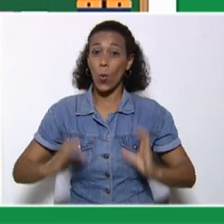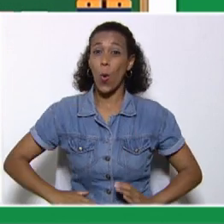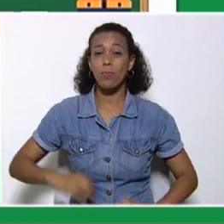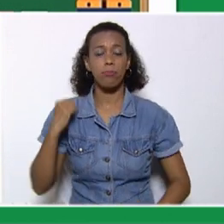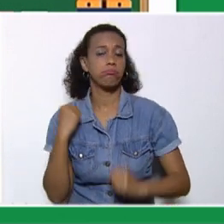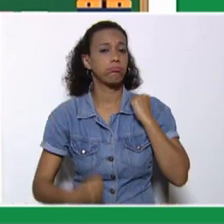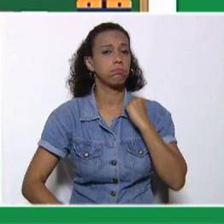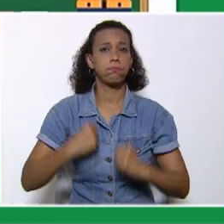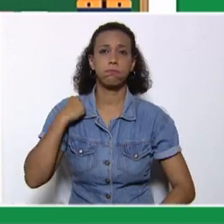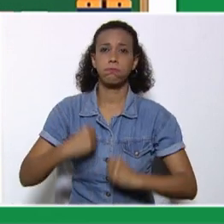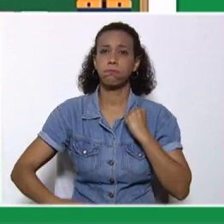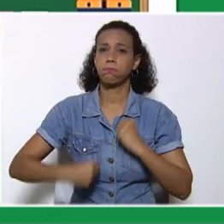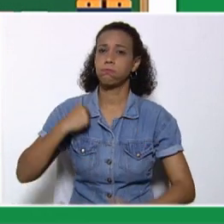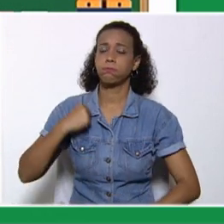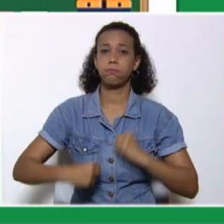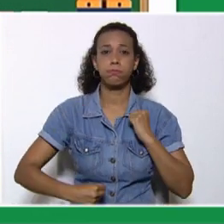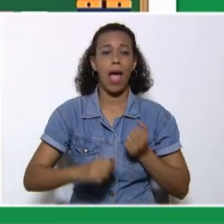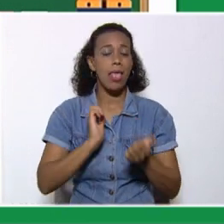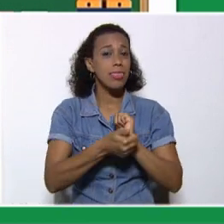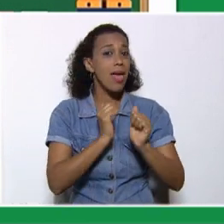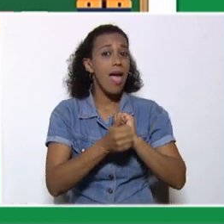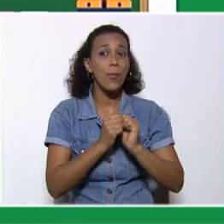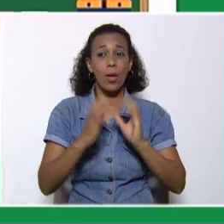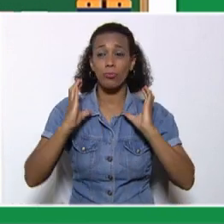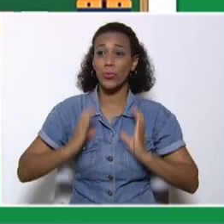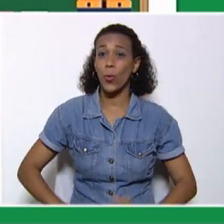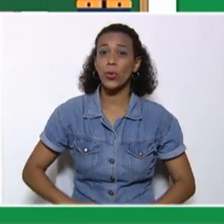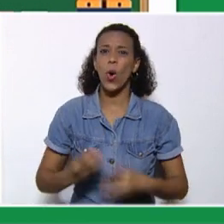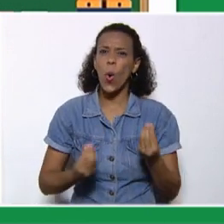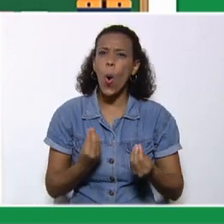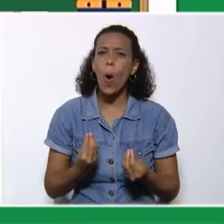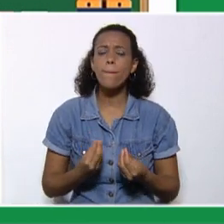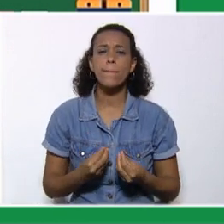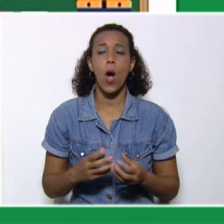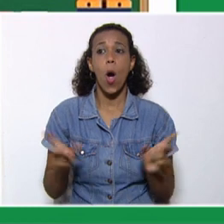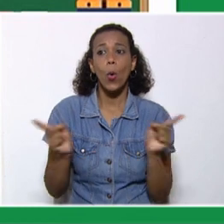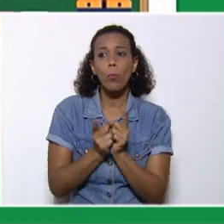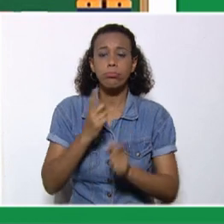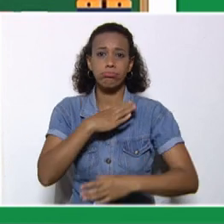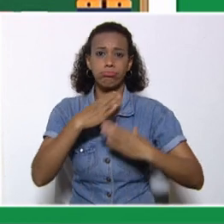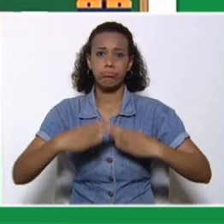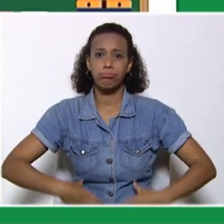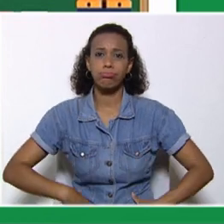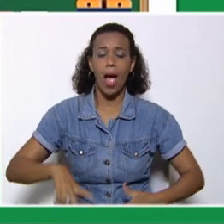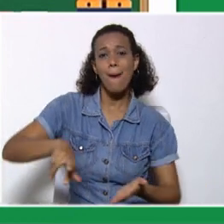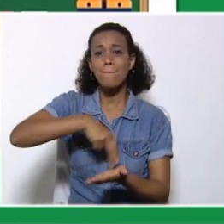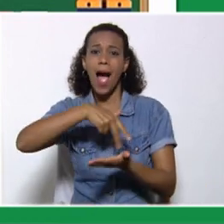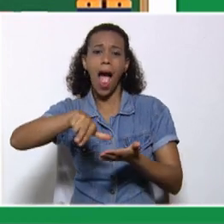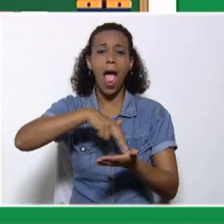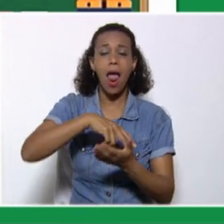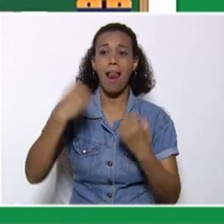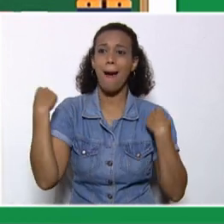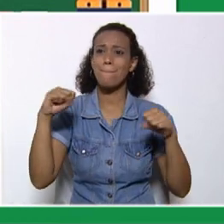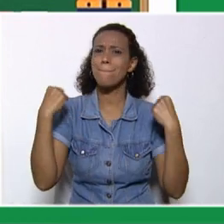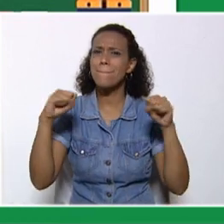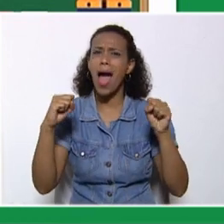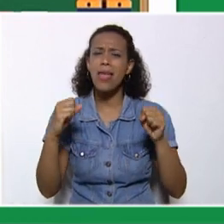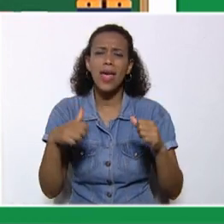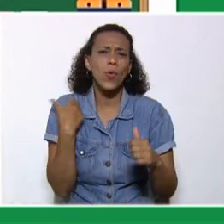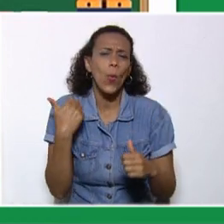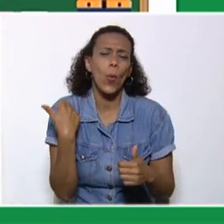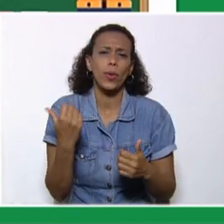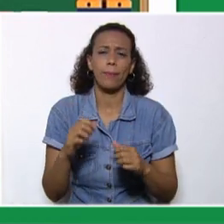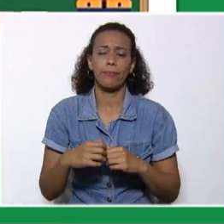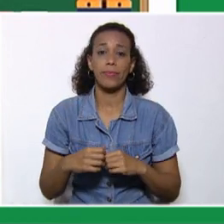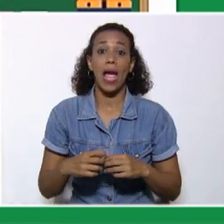en constante movimiento realizando actividades físicas como ejercicios corporales, el baile y la práctica de algún